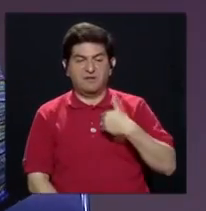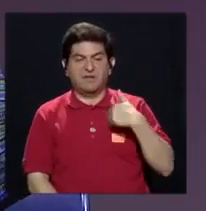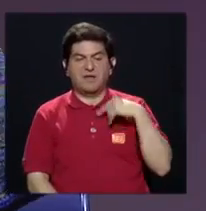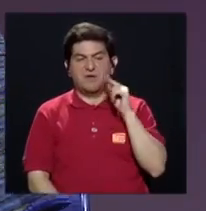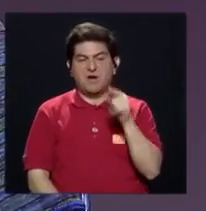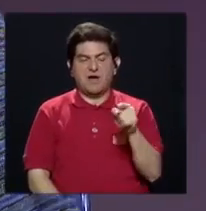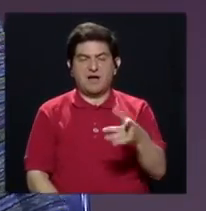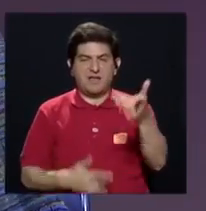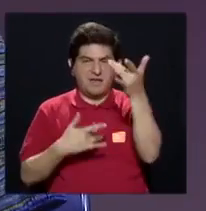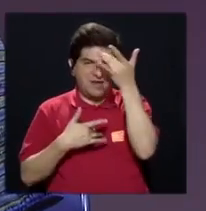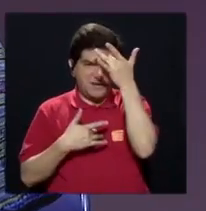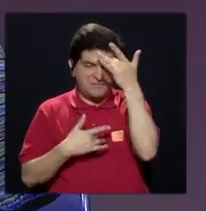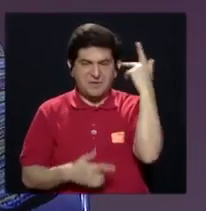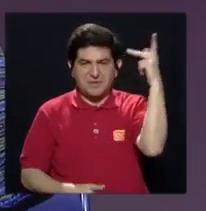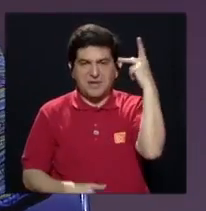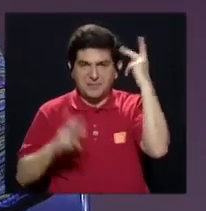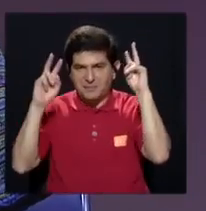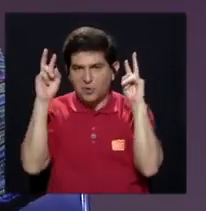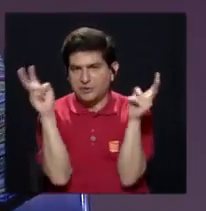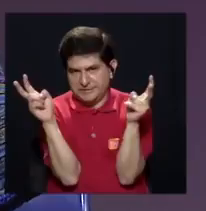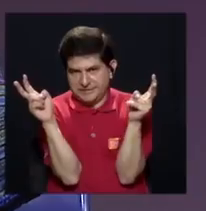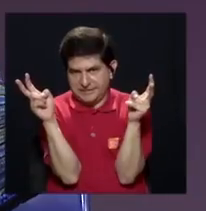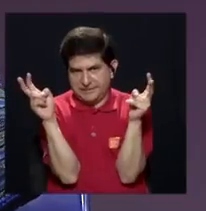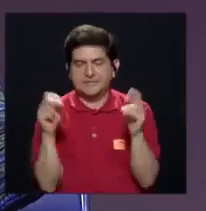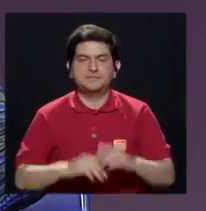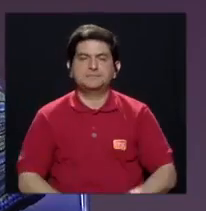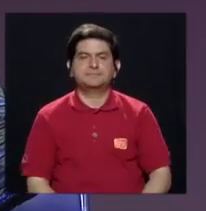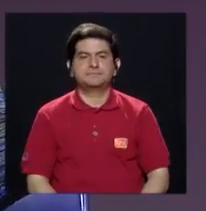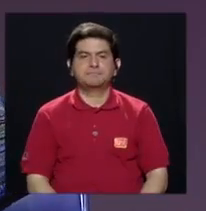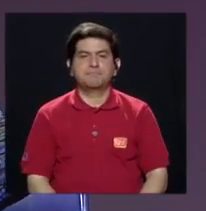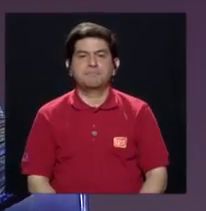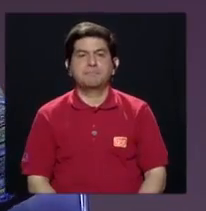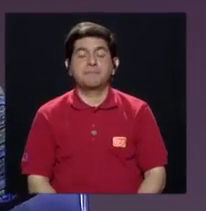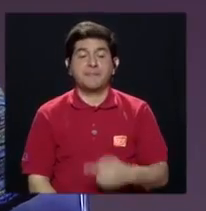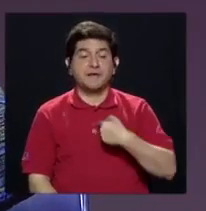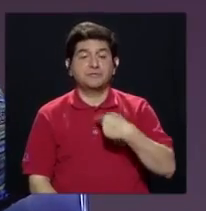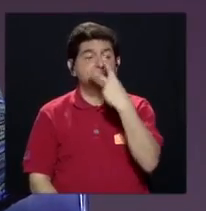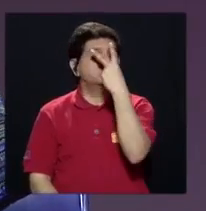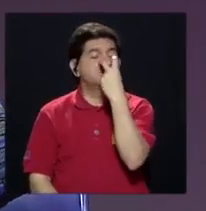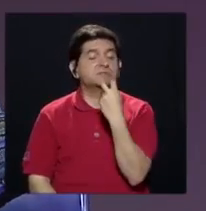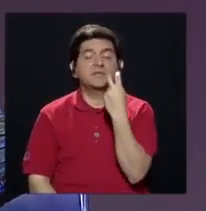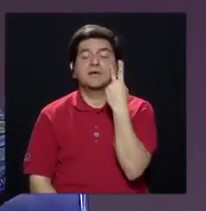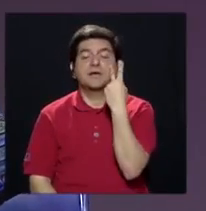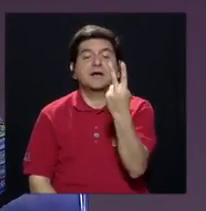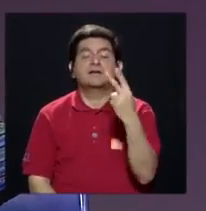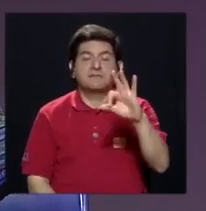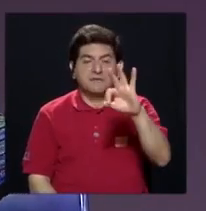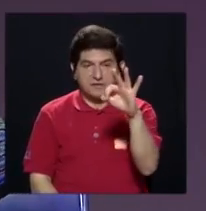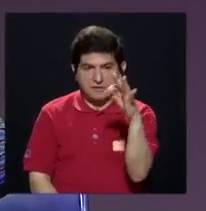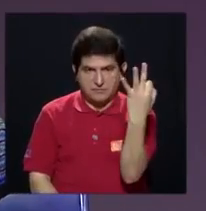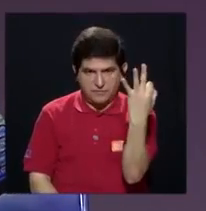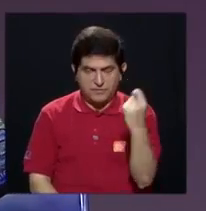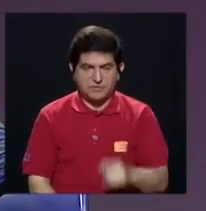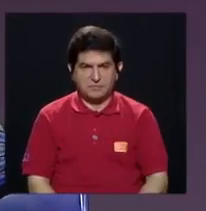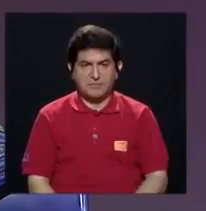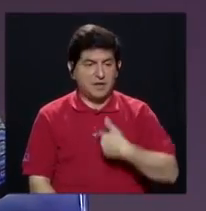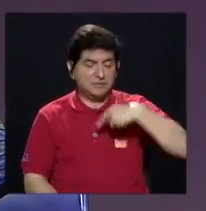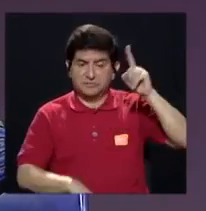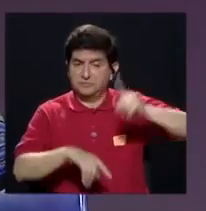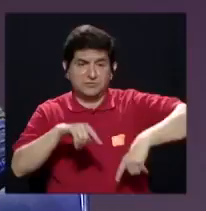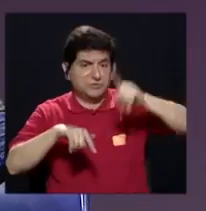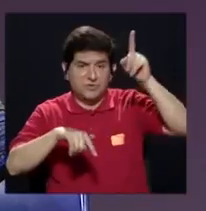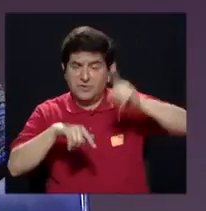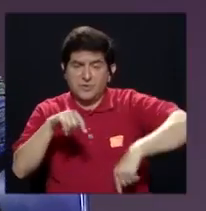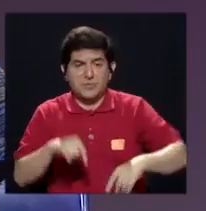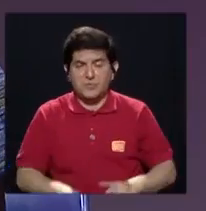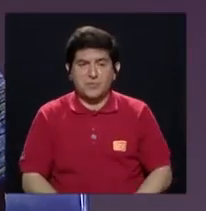algo una enfermedad política sí tengo una estoy ciega para ver de qué manera Eh no logro eh